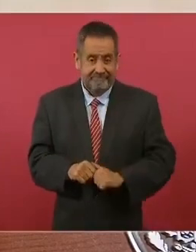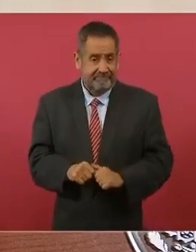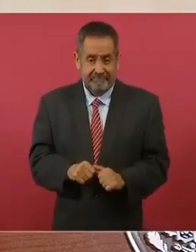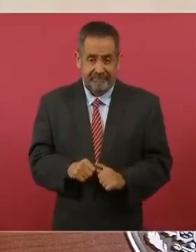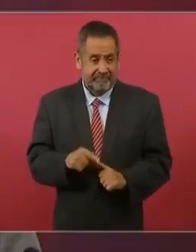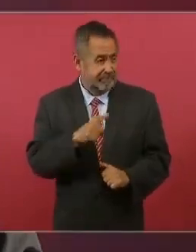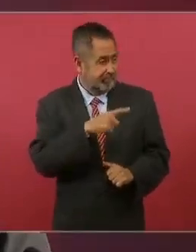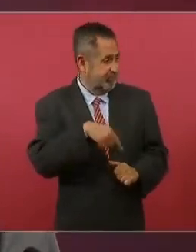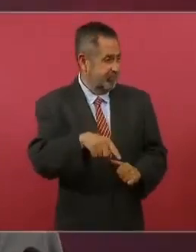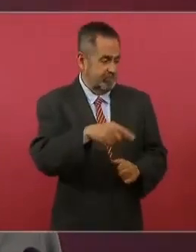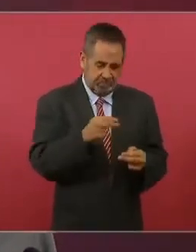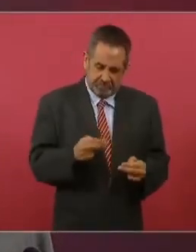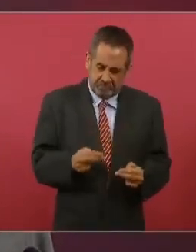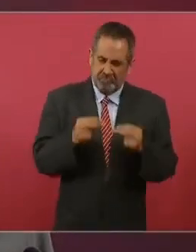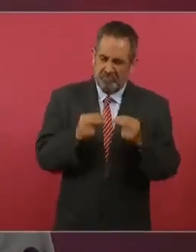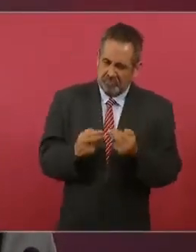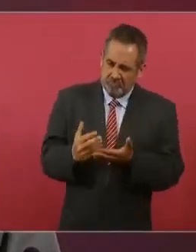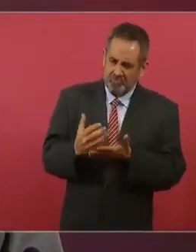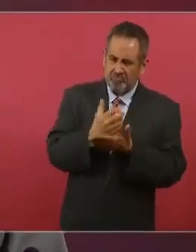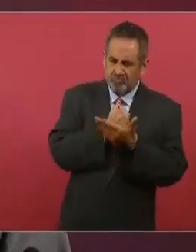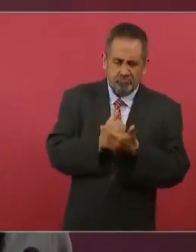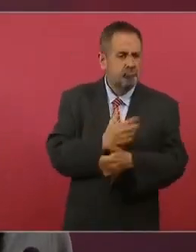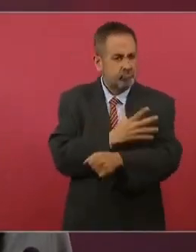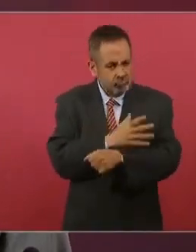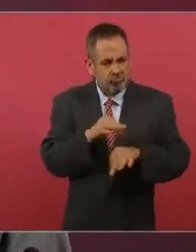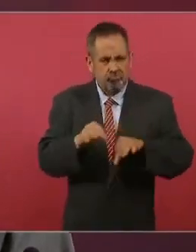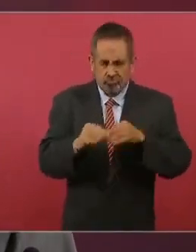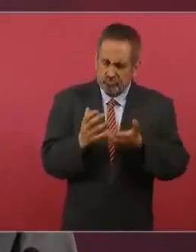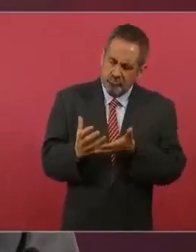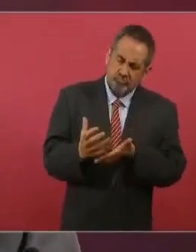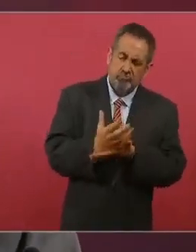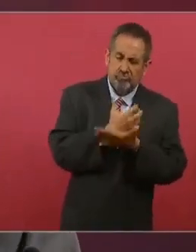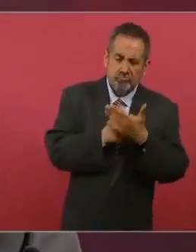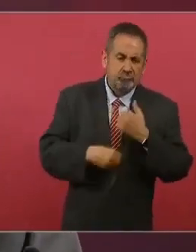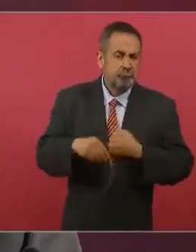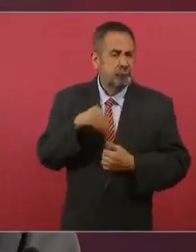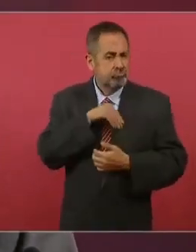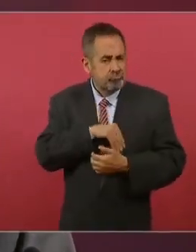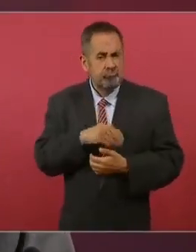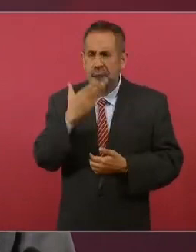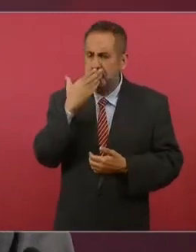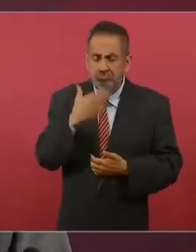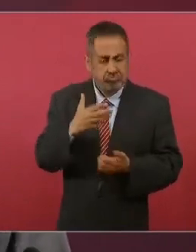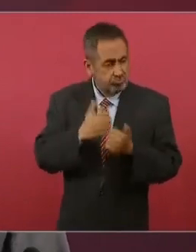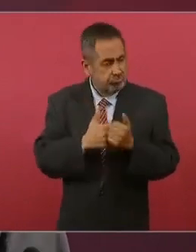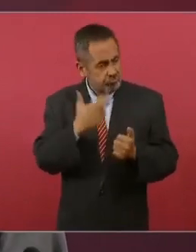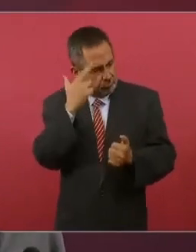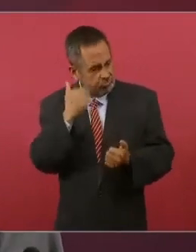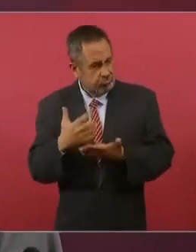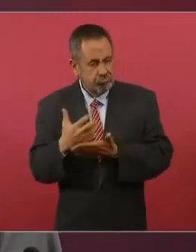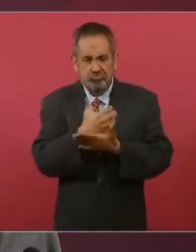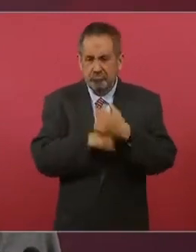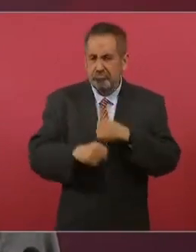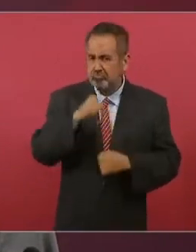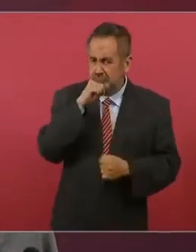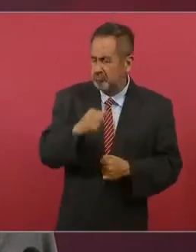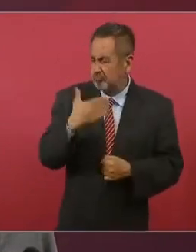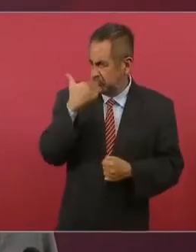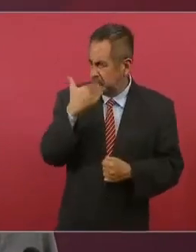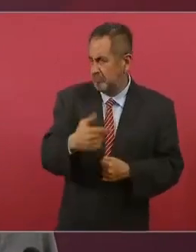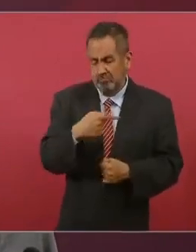Han hecho negocios lícitos y han obtenido ganancias razonables.